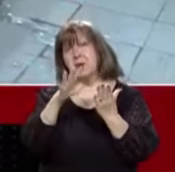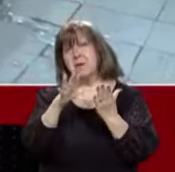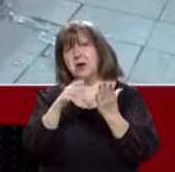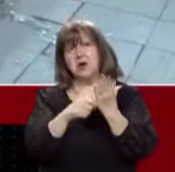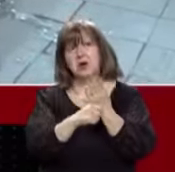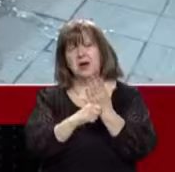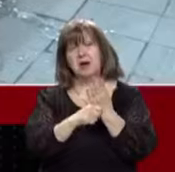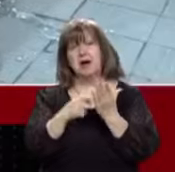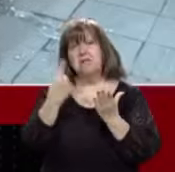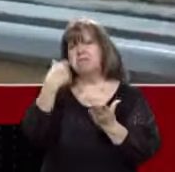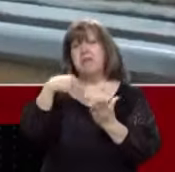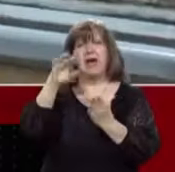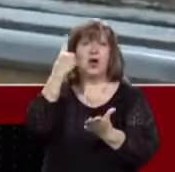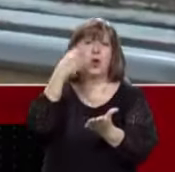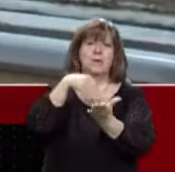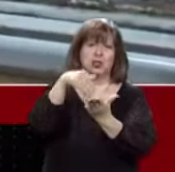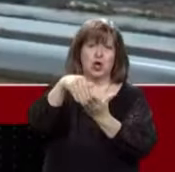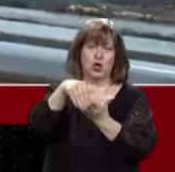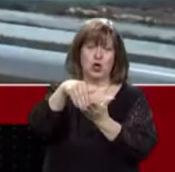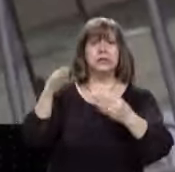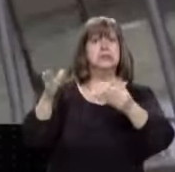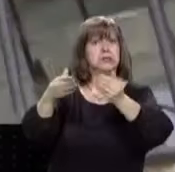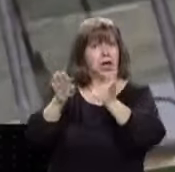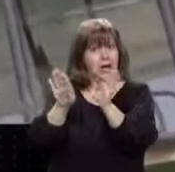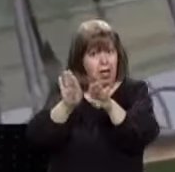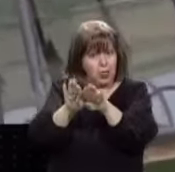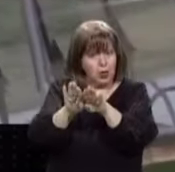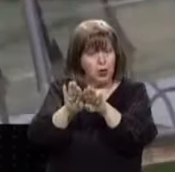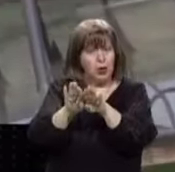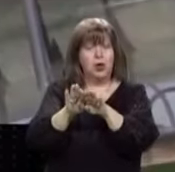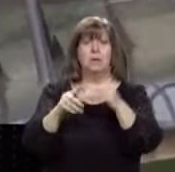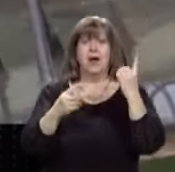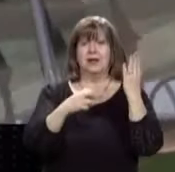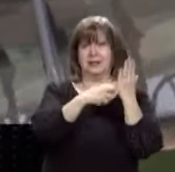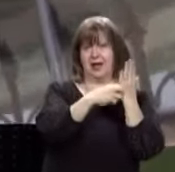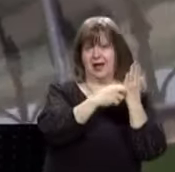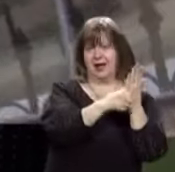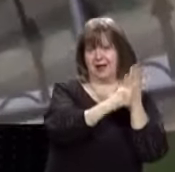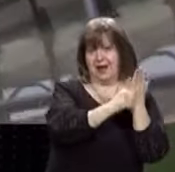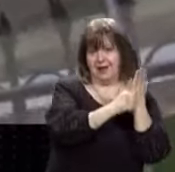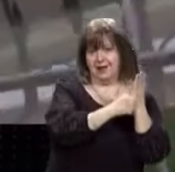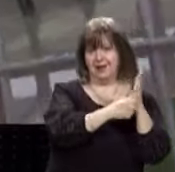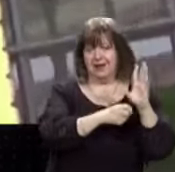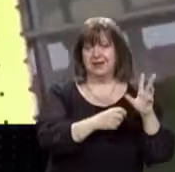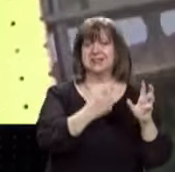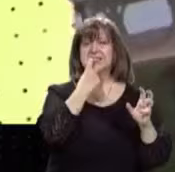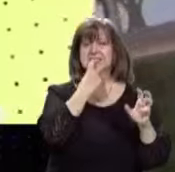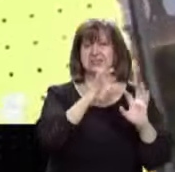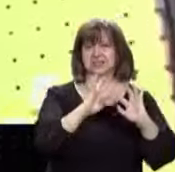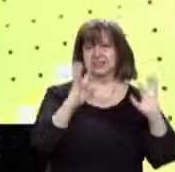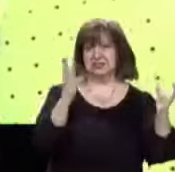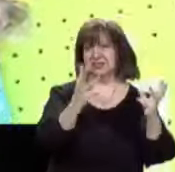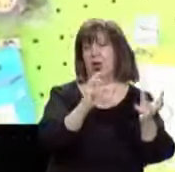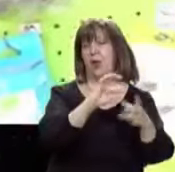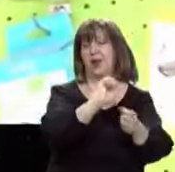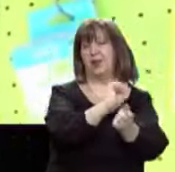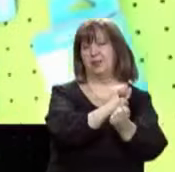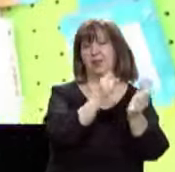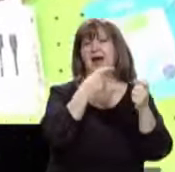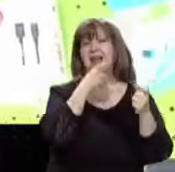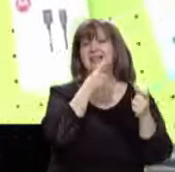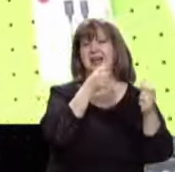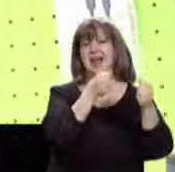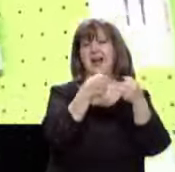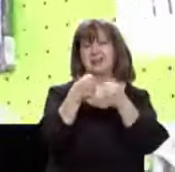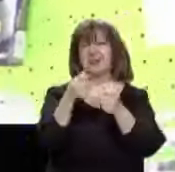cerca de 1 millón de pesos. Eso es muchísimo. Por un lado está la carnicería, que ahora se ha transformado directamente en una cárcel, pero por otro lado